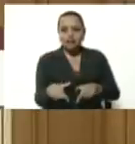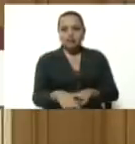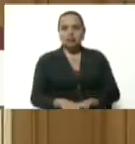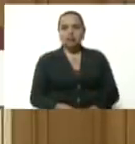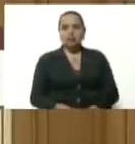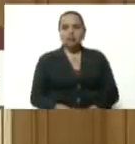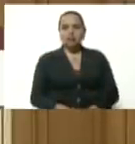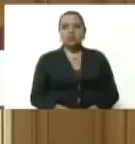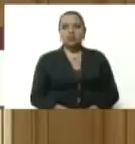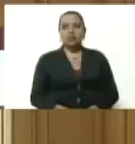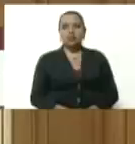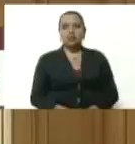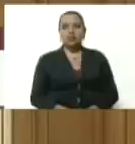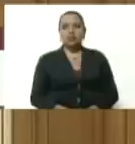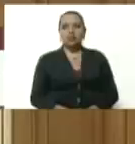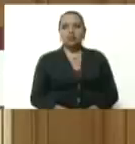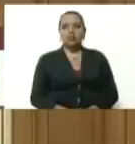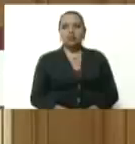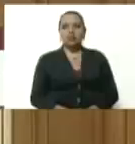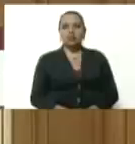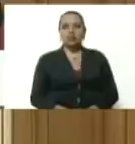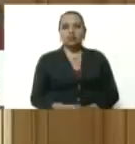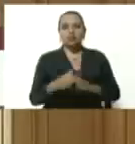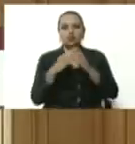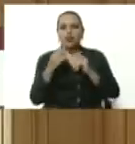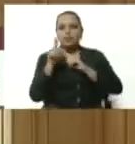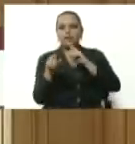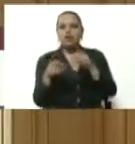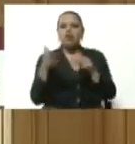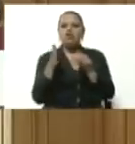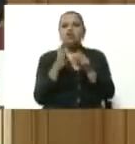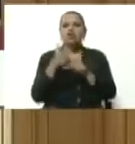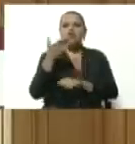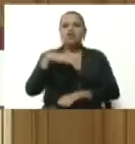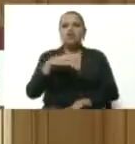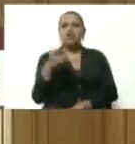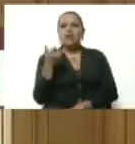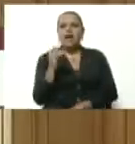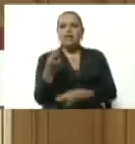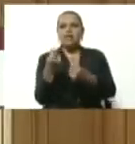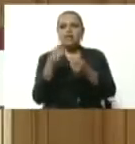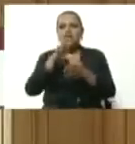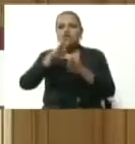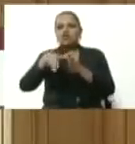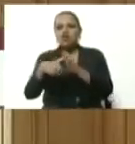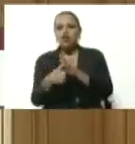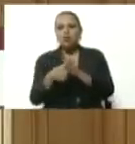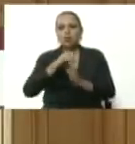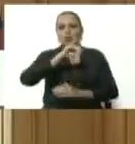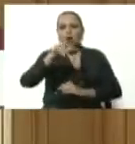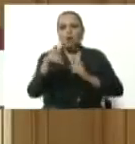lado, que todos se preguntan, ¿dónde está el dinero que se robó Juan Guaidó de